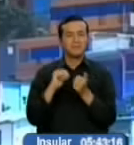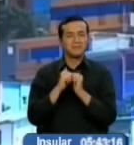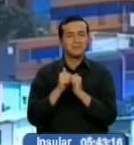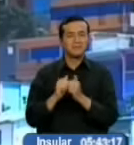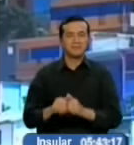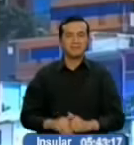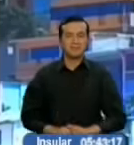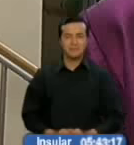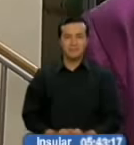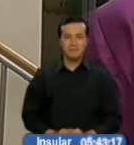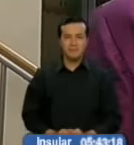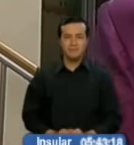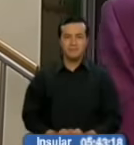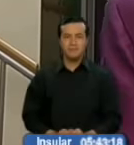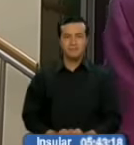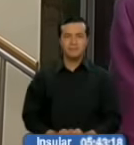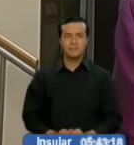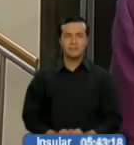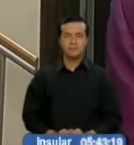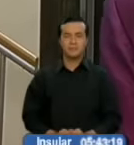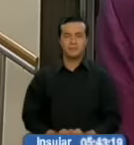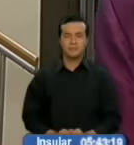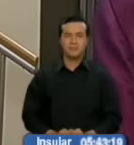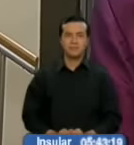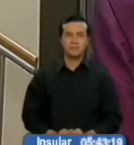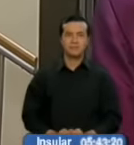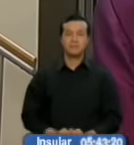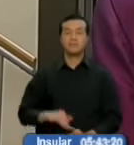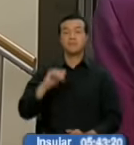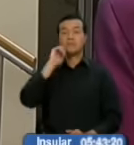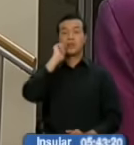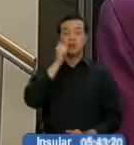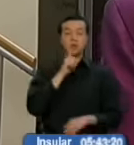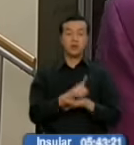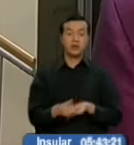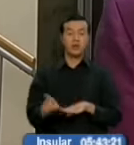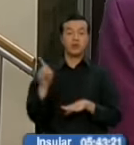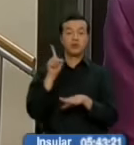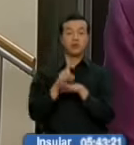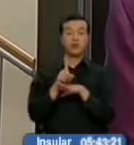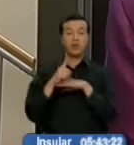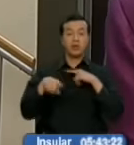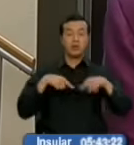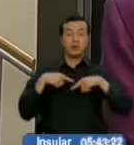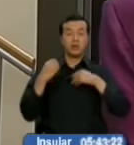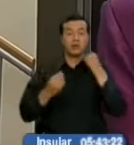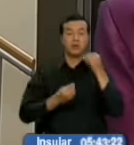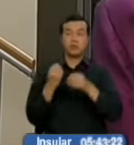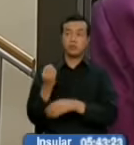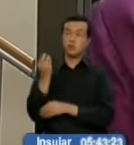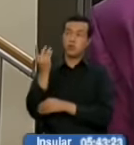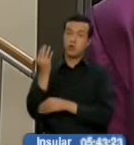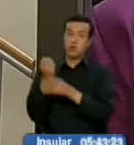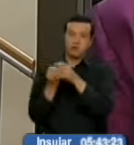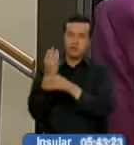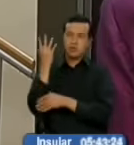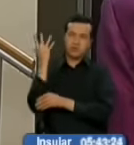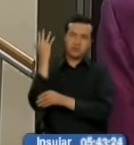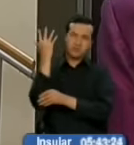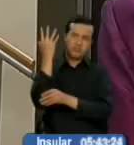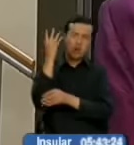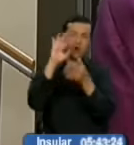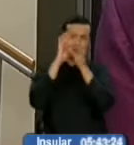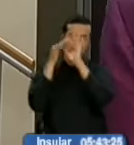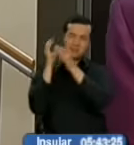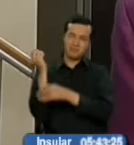deporte. El día de mañana nuestra directora ejecutiva va a portar la antorcha olímpica en Río de Janeiro,